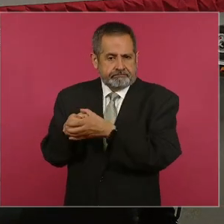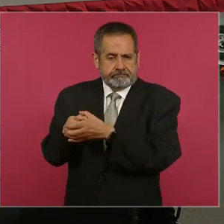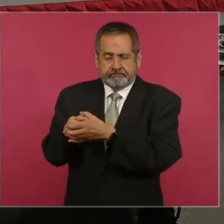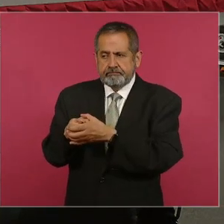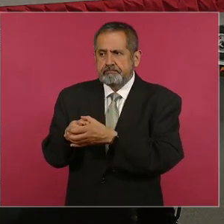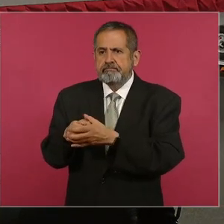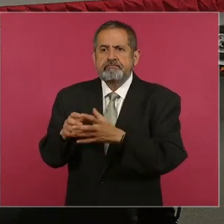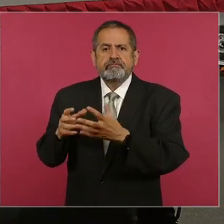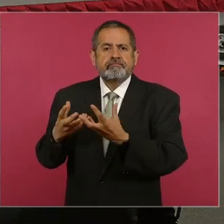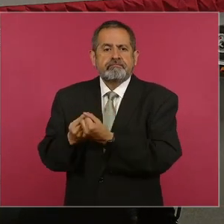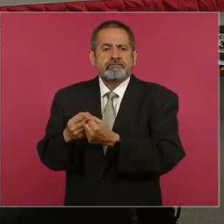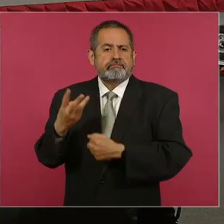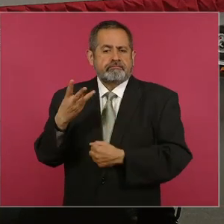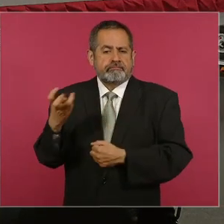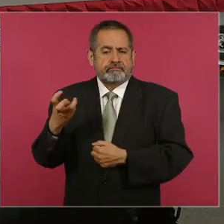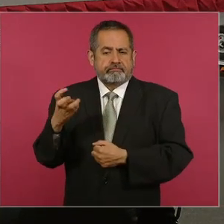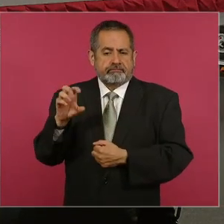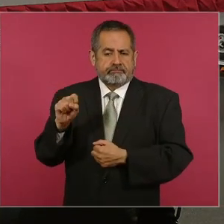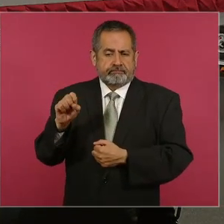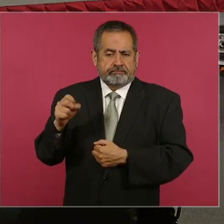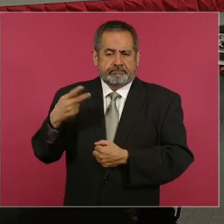360 elementos.